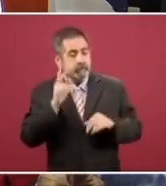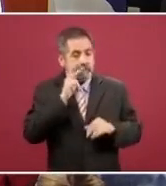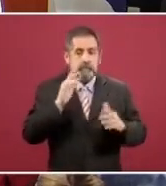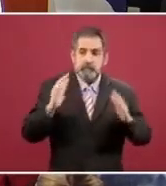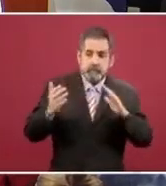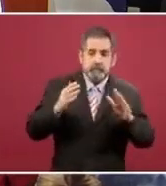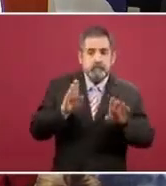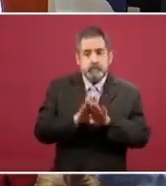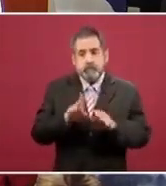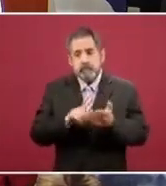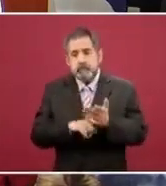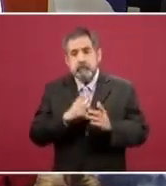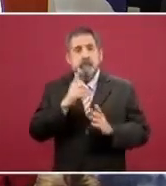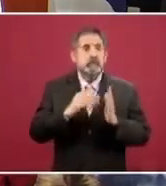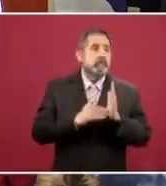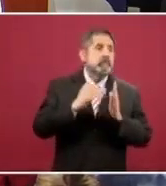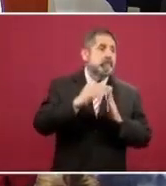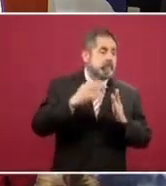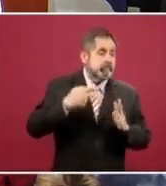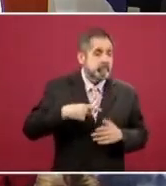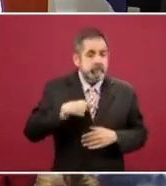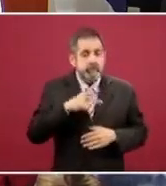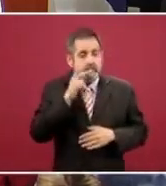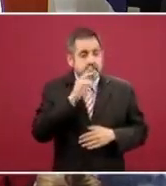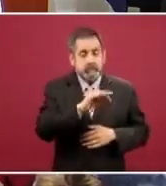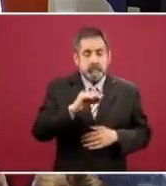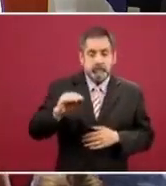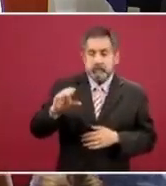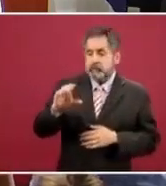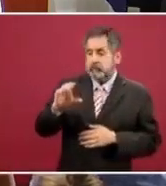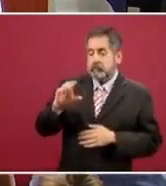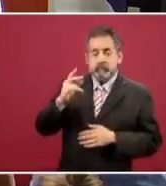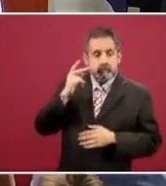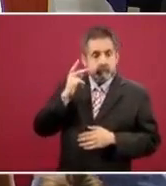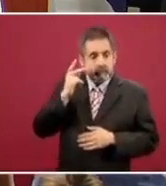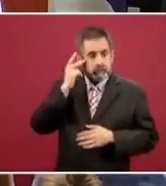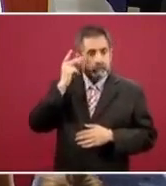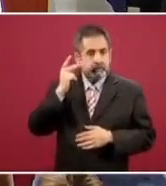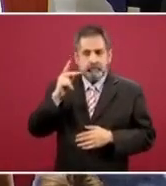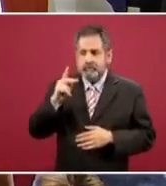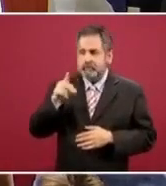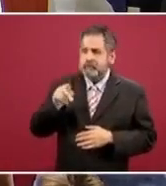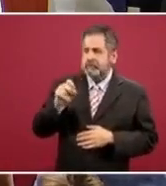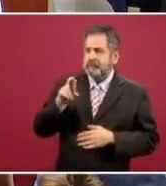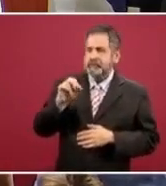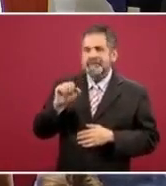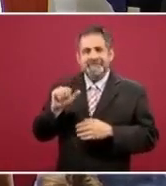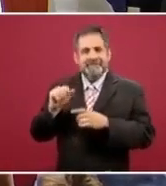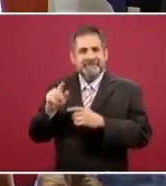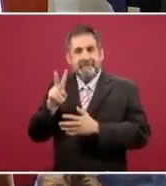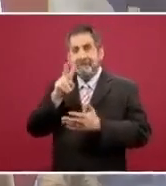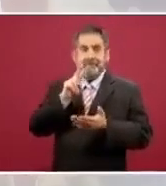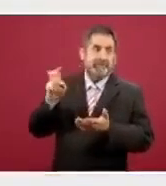de pruebas por millón de habitantes y que Corea ha hecho 200,000 pruebas, etcétera,